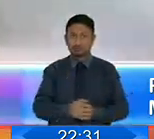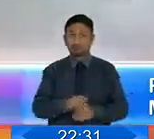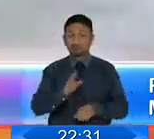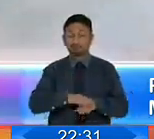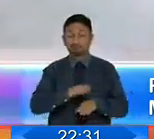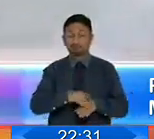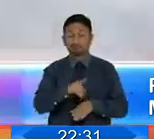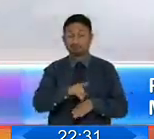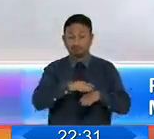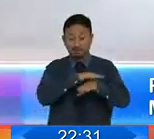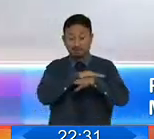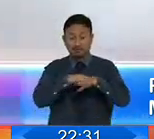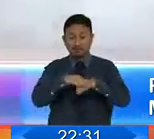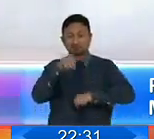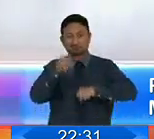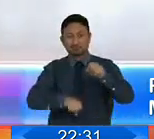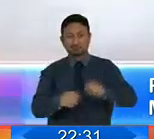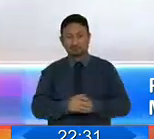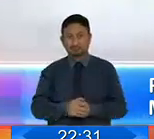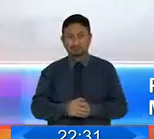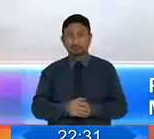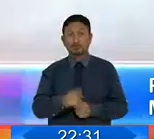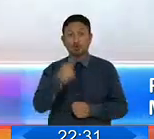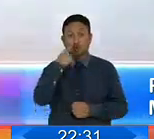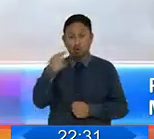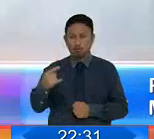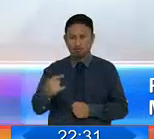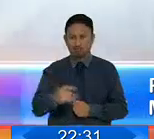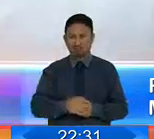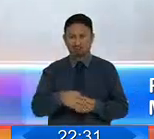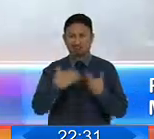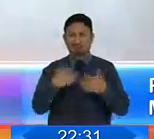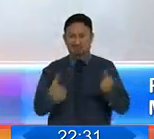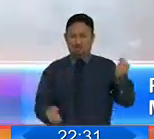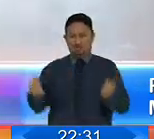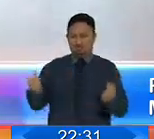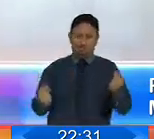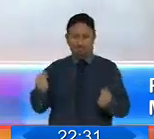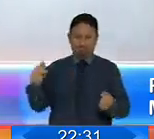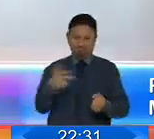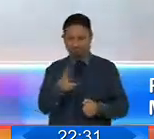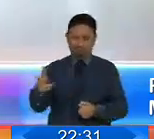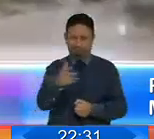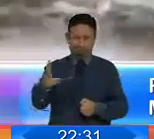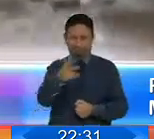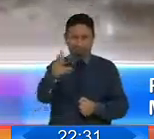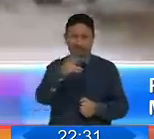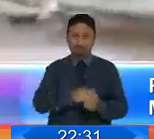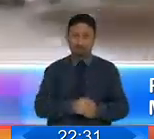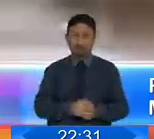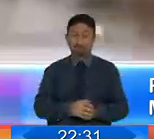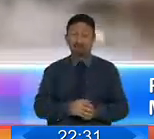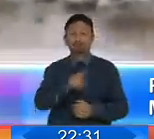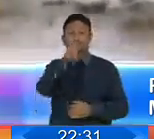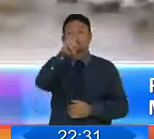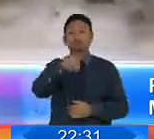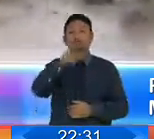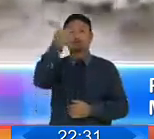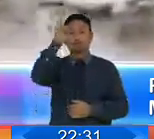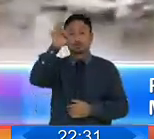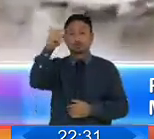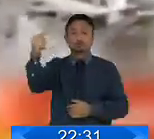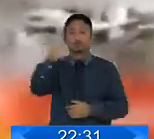mal estado de las mismas se suma la imprudencia de los conductores al momento de estar frente al volante. Solo en 2019